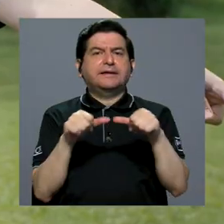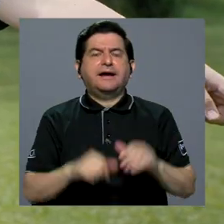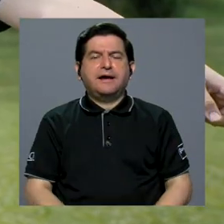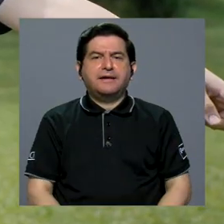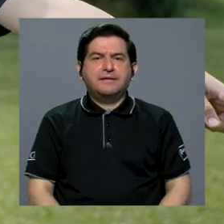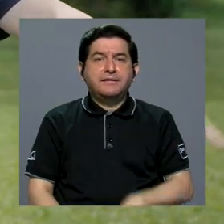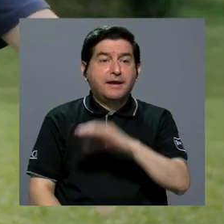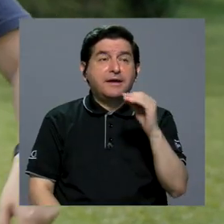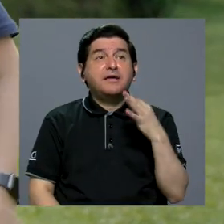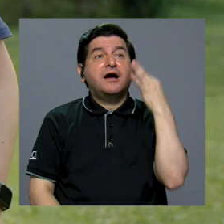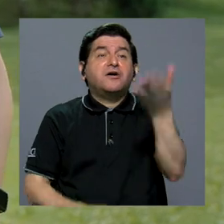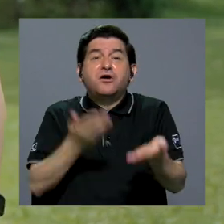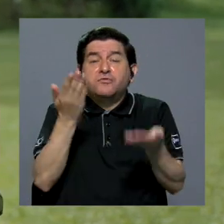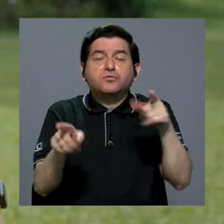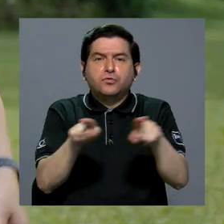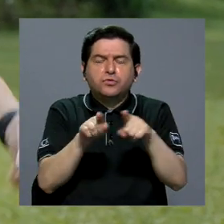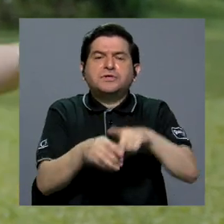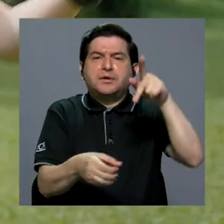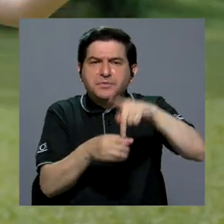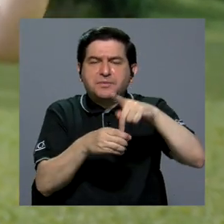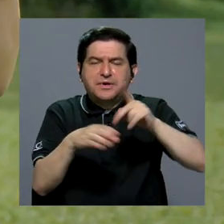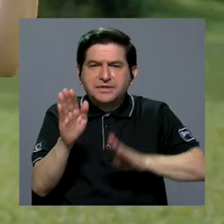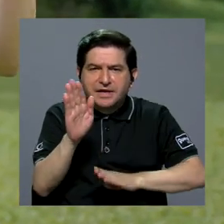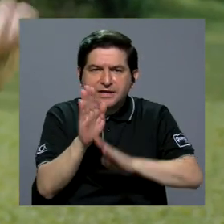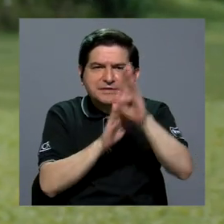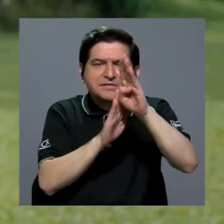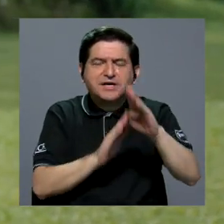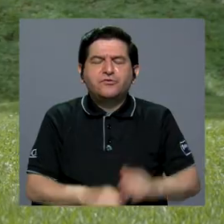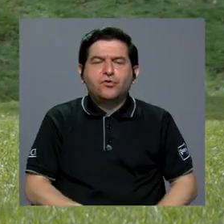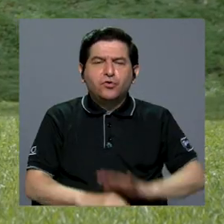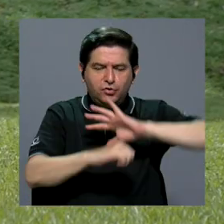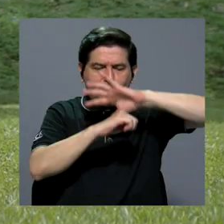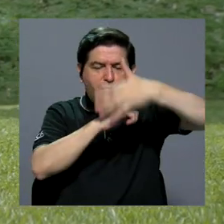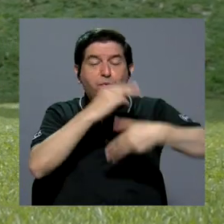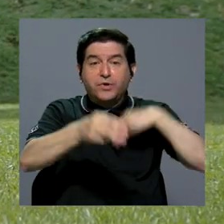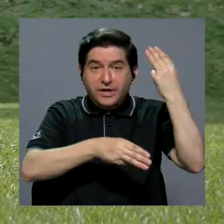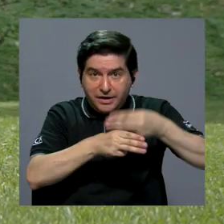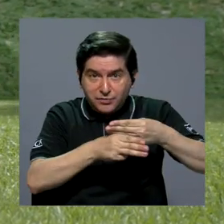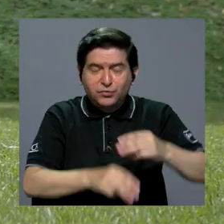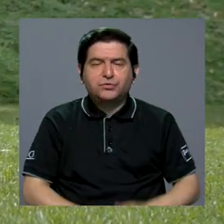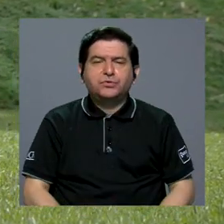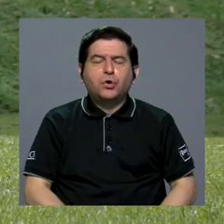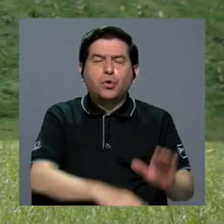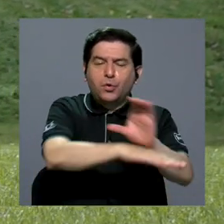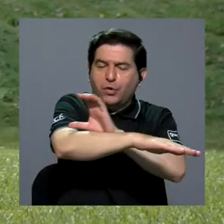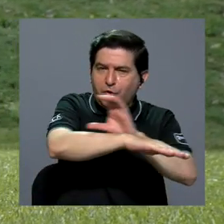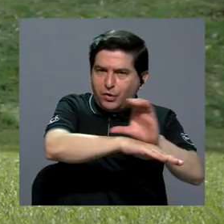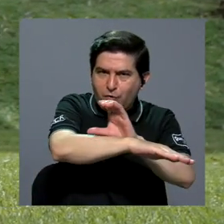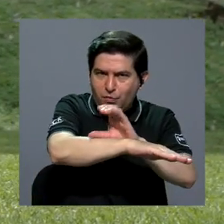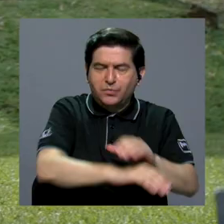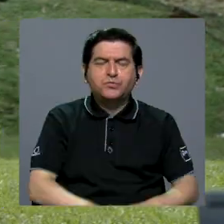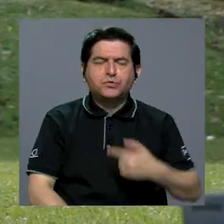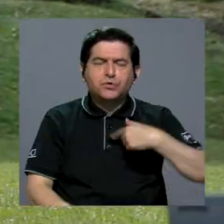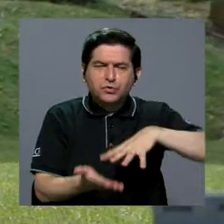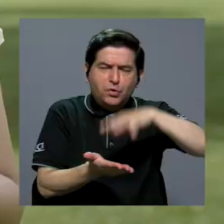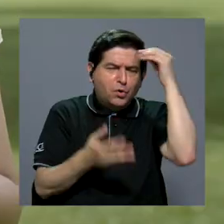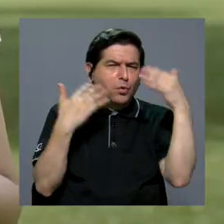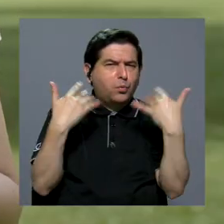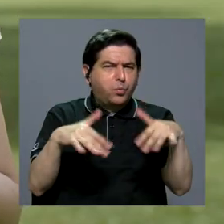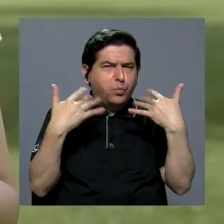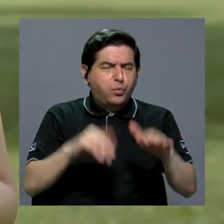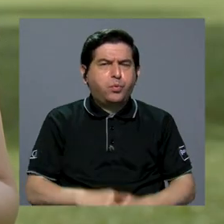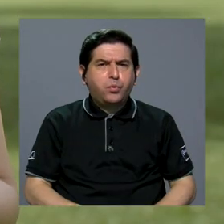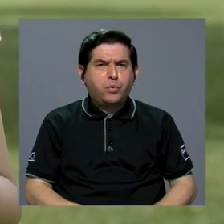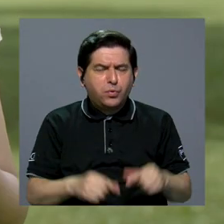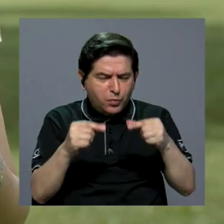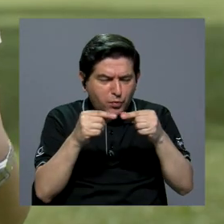y, por qué no, algún día ser también parte del desarrollo aeroespacial del mundo. Desde computación he aprendido mucho sobre